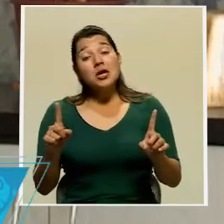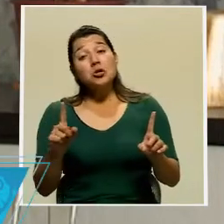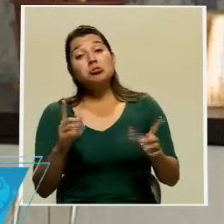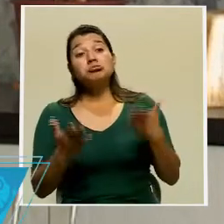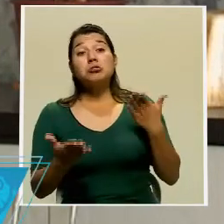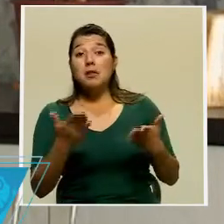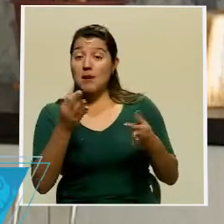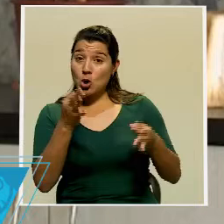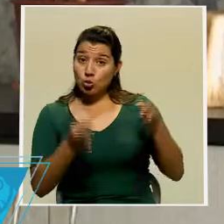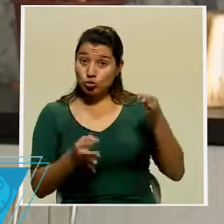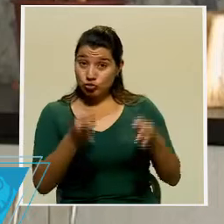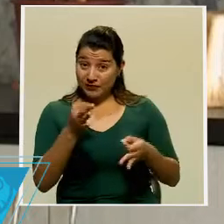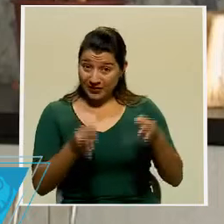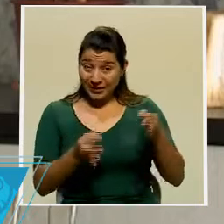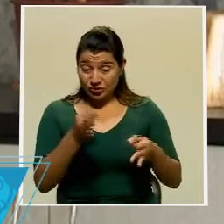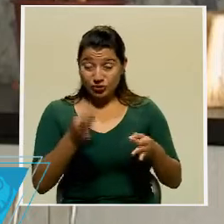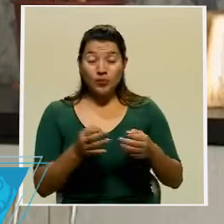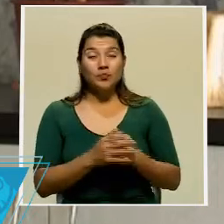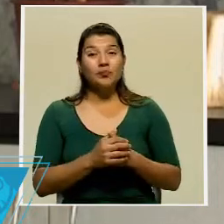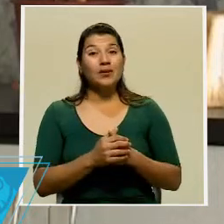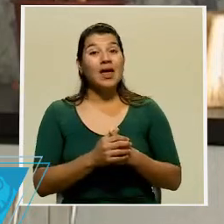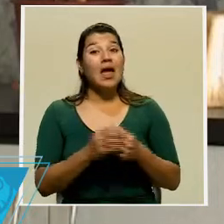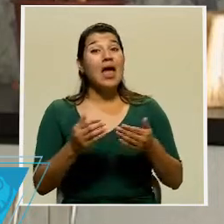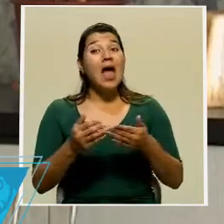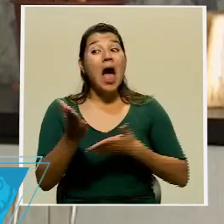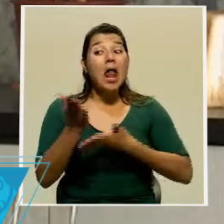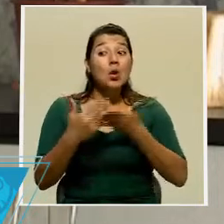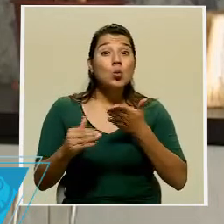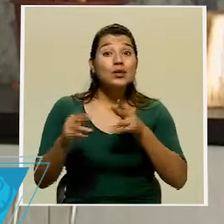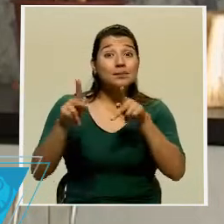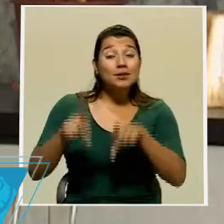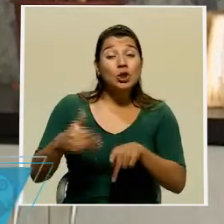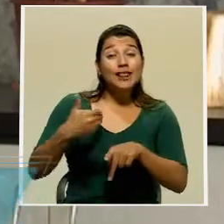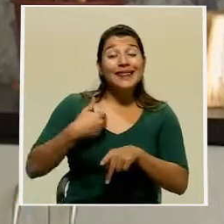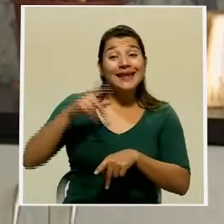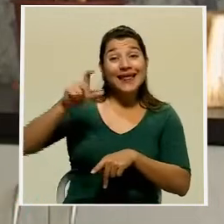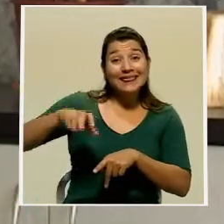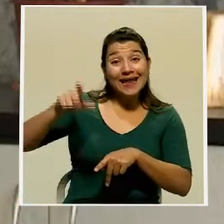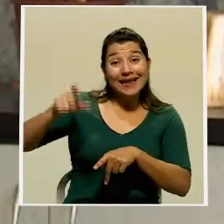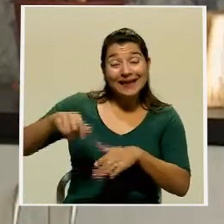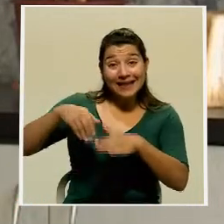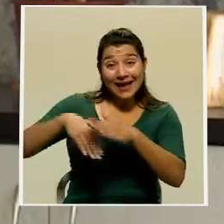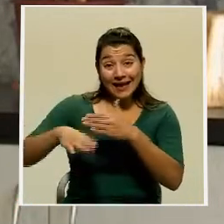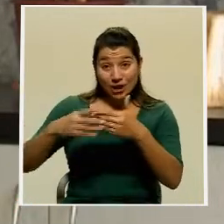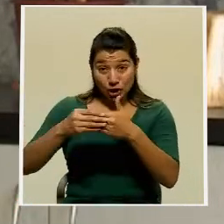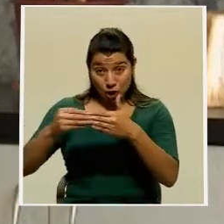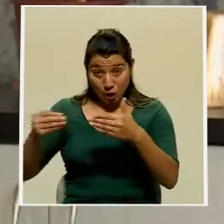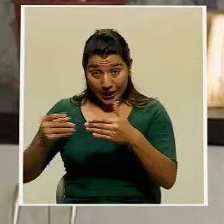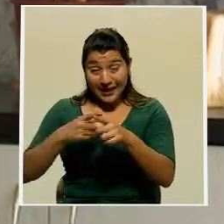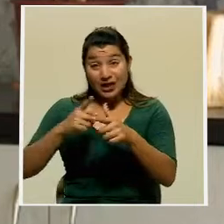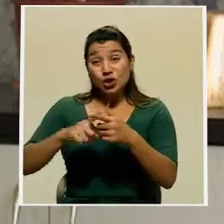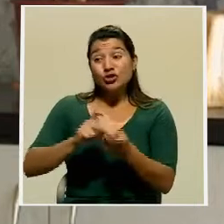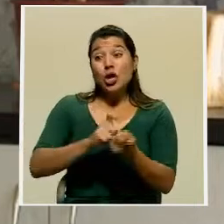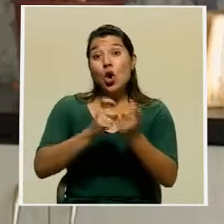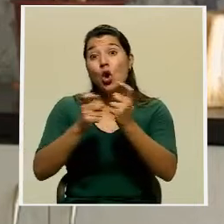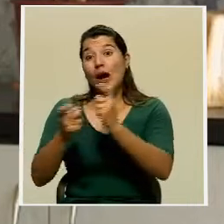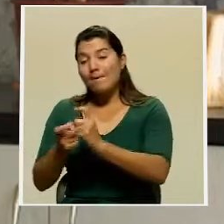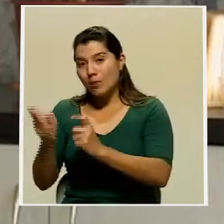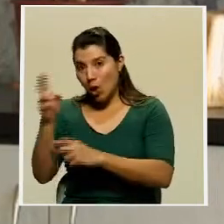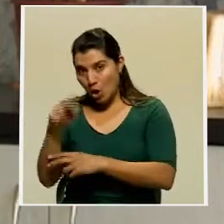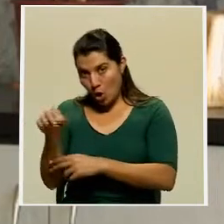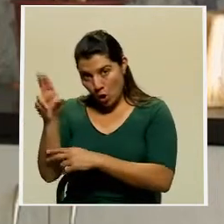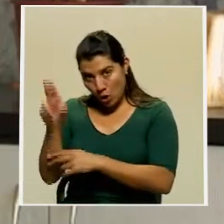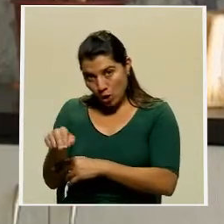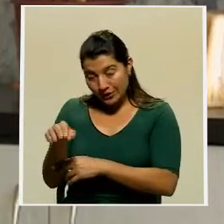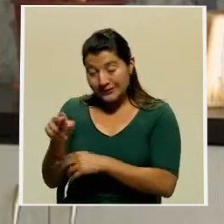porque como habían deudas, tarjetas en dólares, al convertirlas a colones, el tipo de cambio había subido y